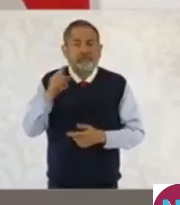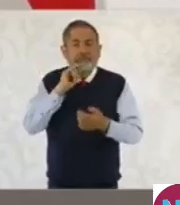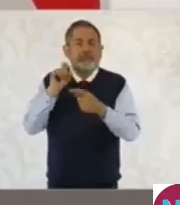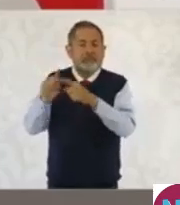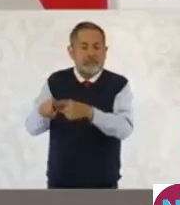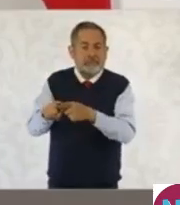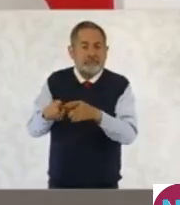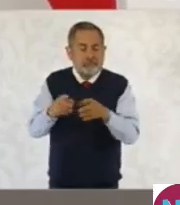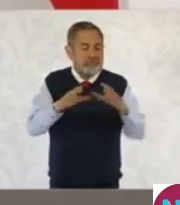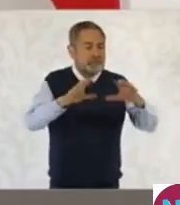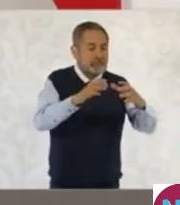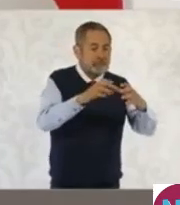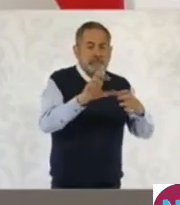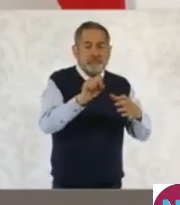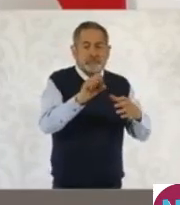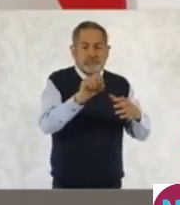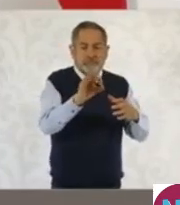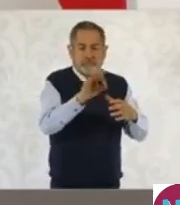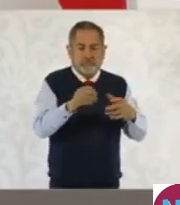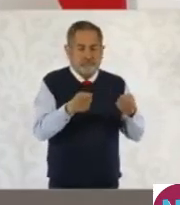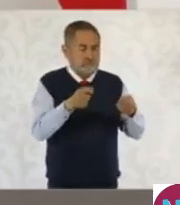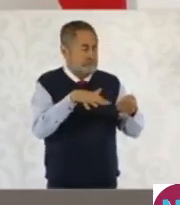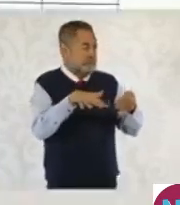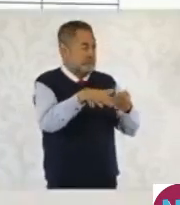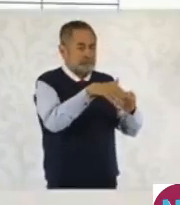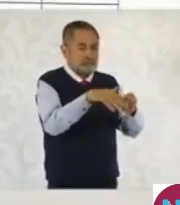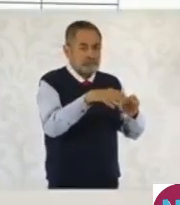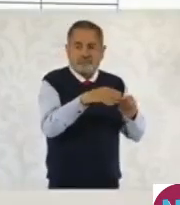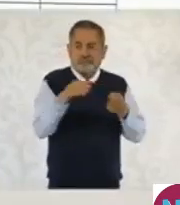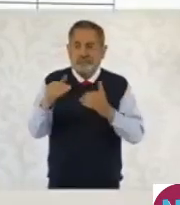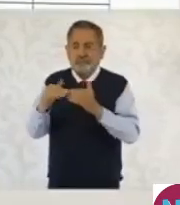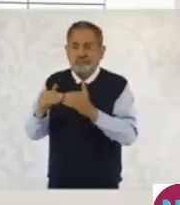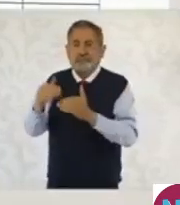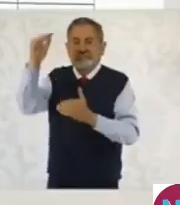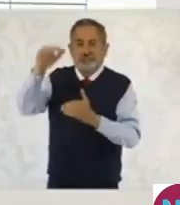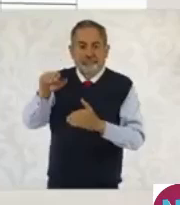Gobernaban 60% de la población y ahora van a gobernar